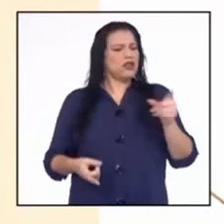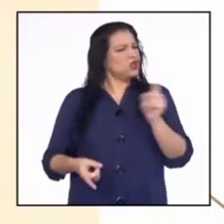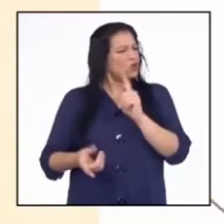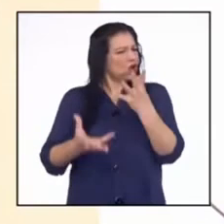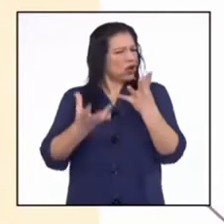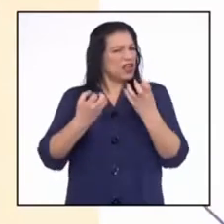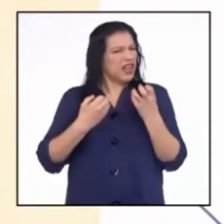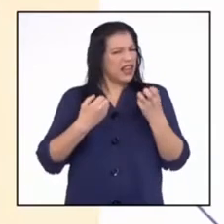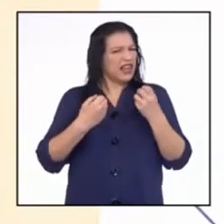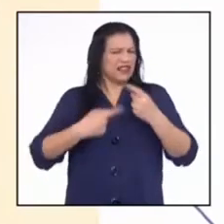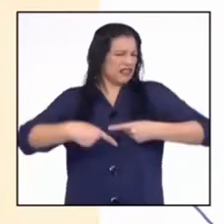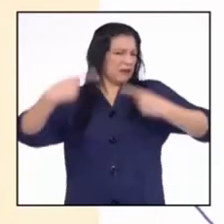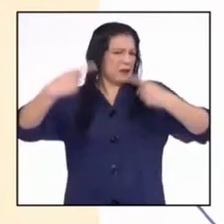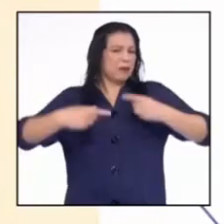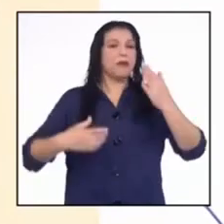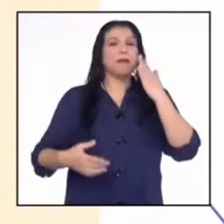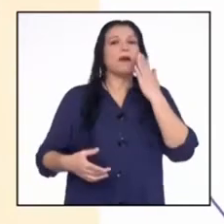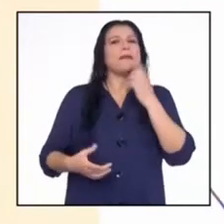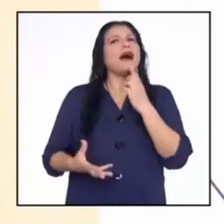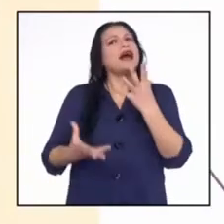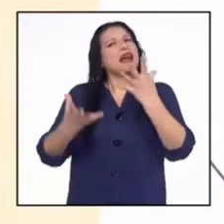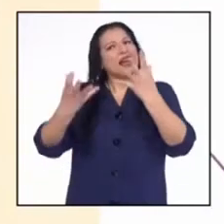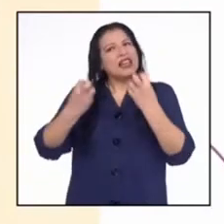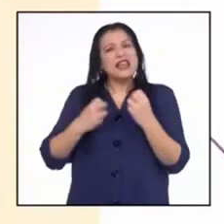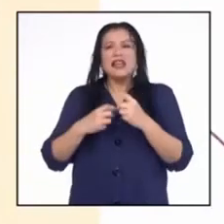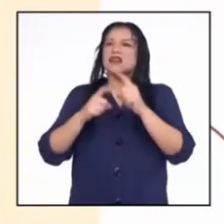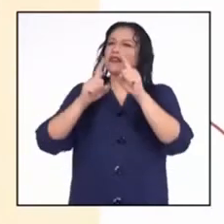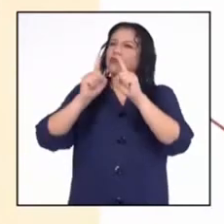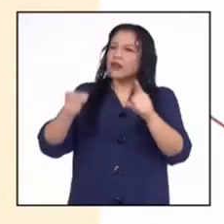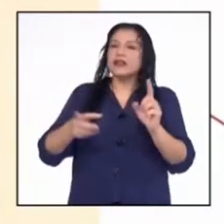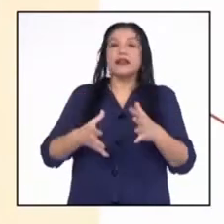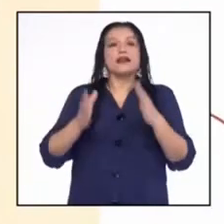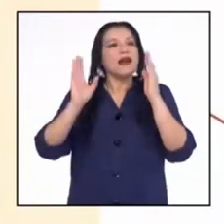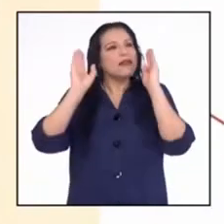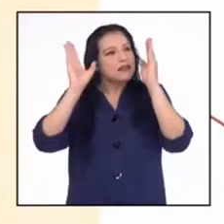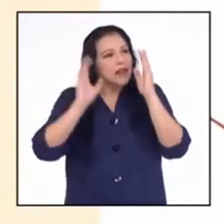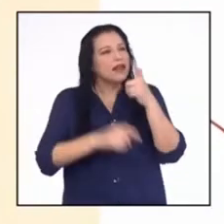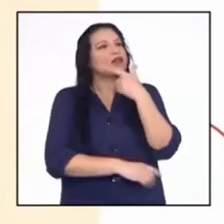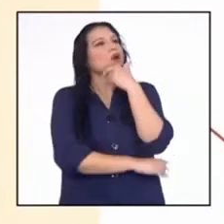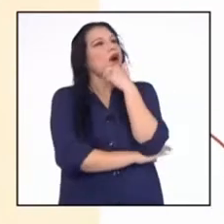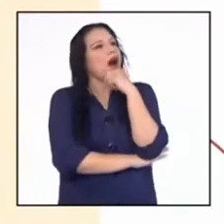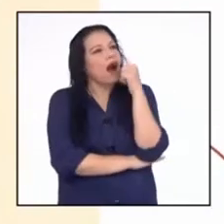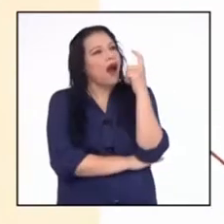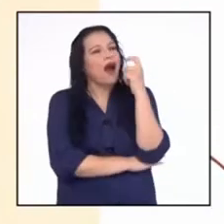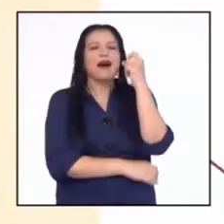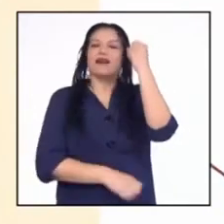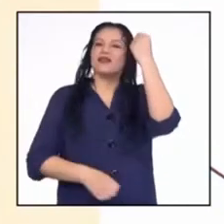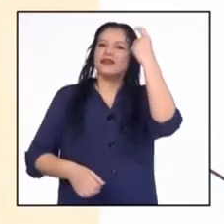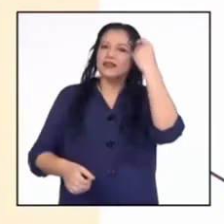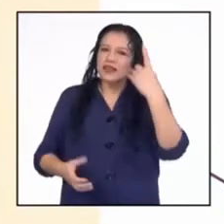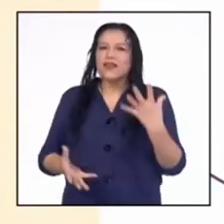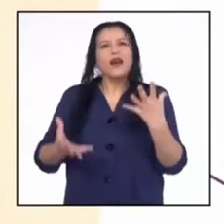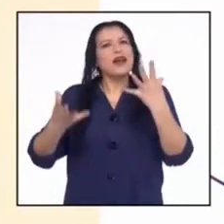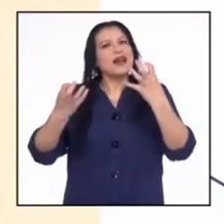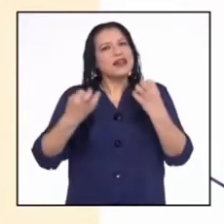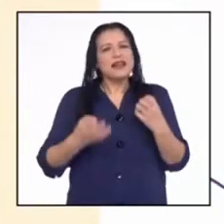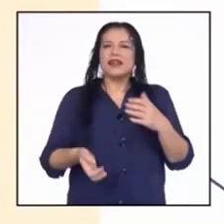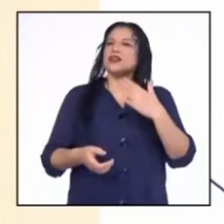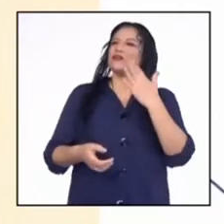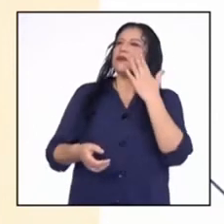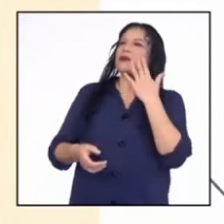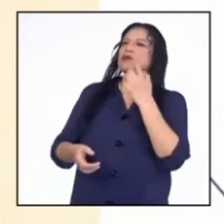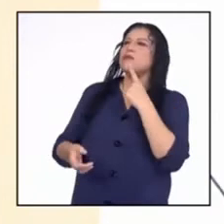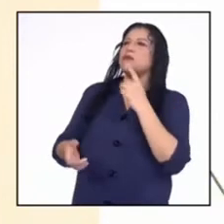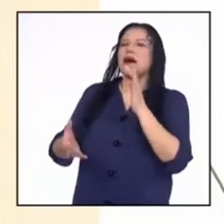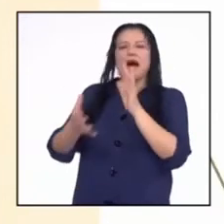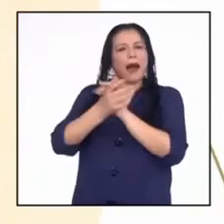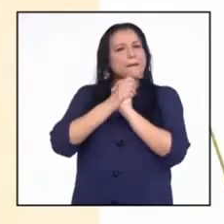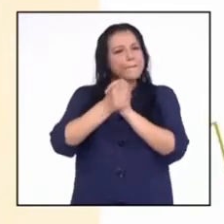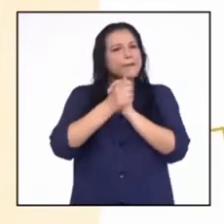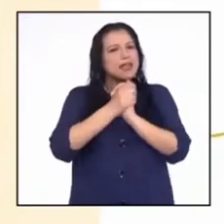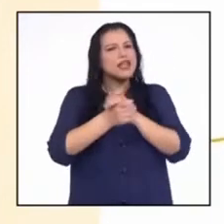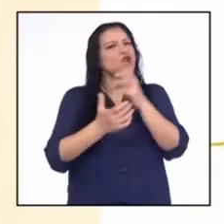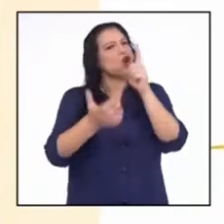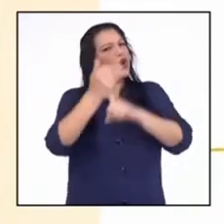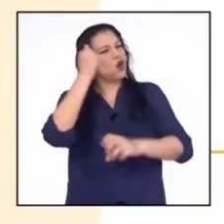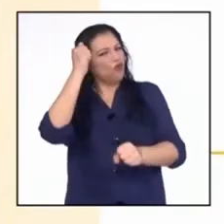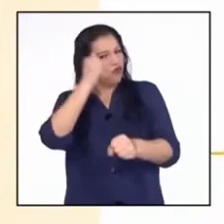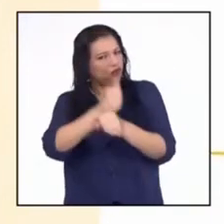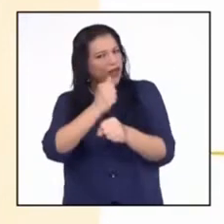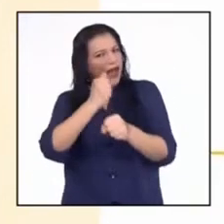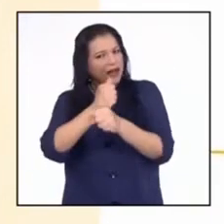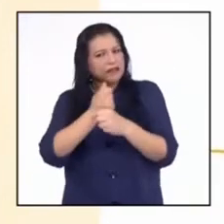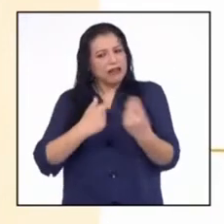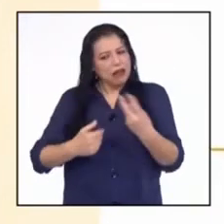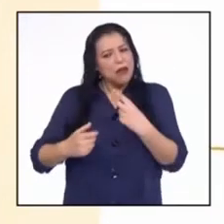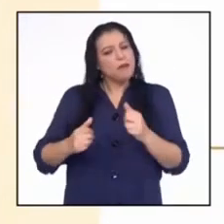padres, quieren que sean diferentes, que los escuchen y entiendan. Quieren que sean sus patas, que haya confianza, la pasen bien juntos y se